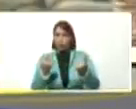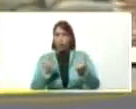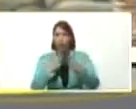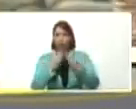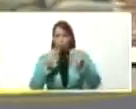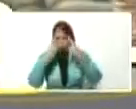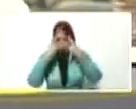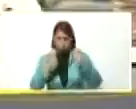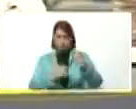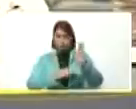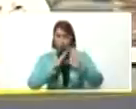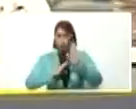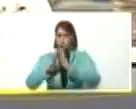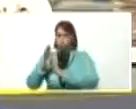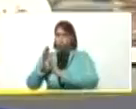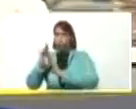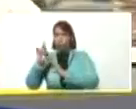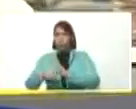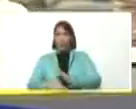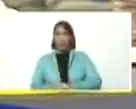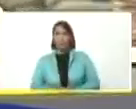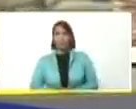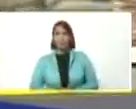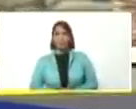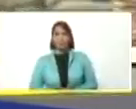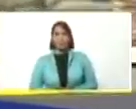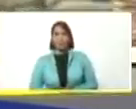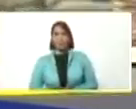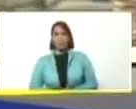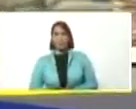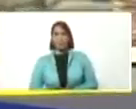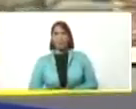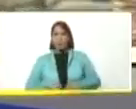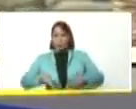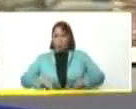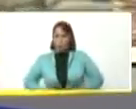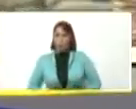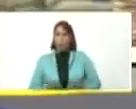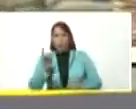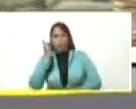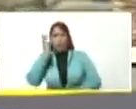emprendedores y emprendedoras. Y los emprendedores, mira, lo que está surgiendo así, mira,